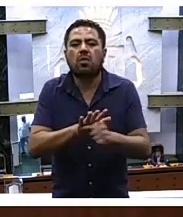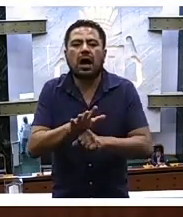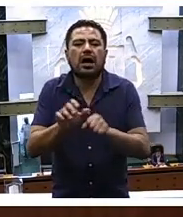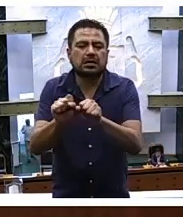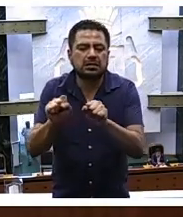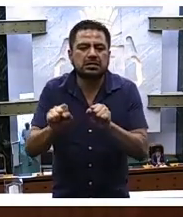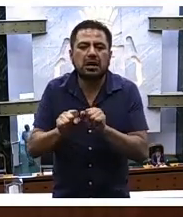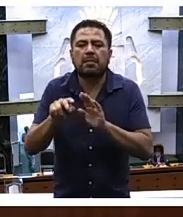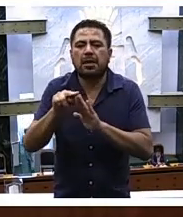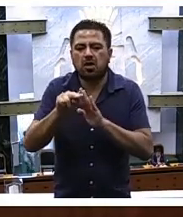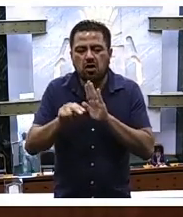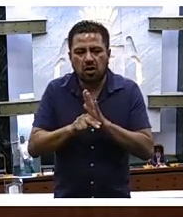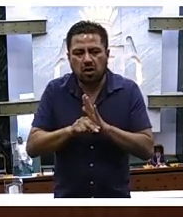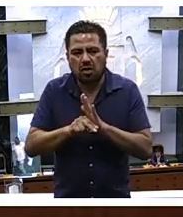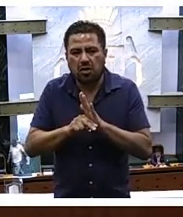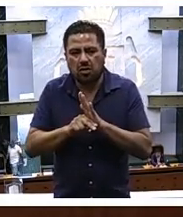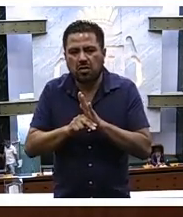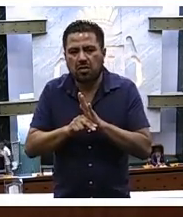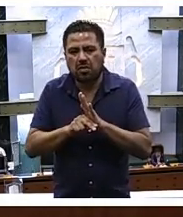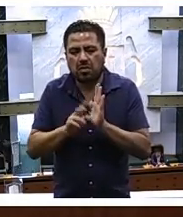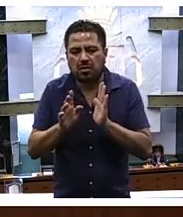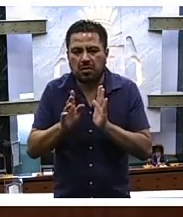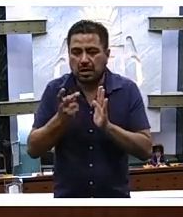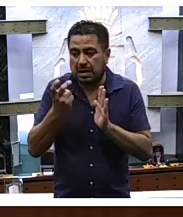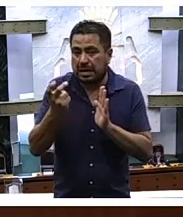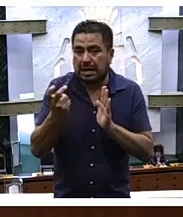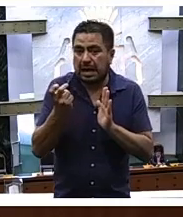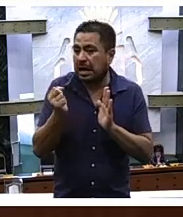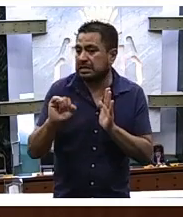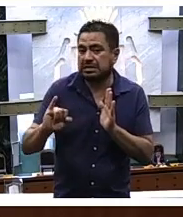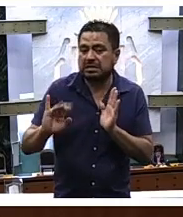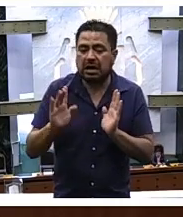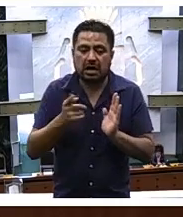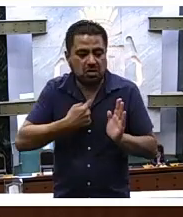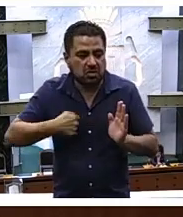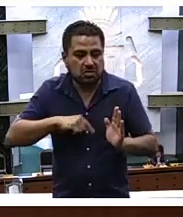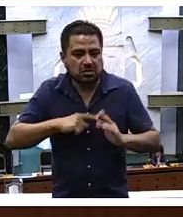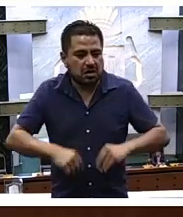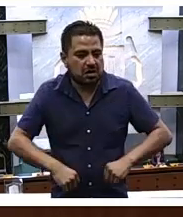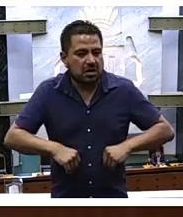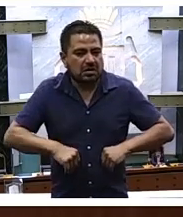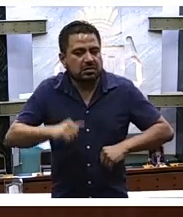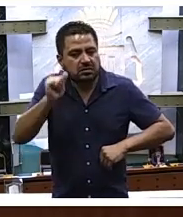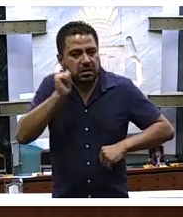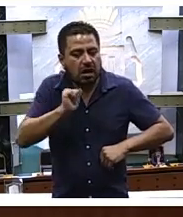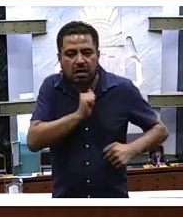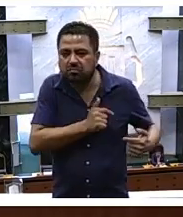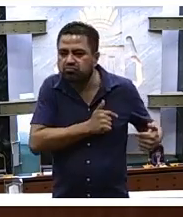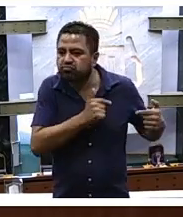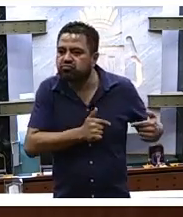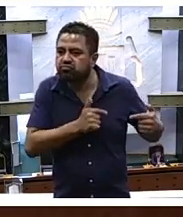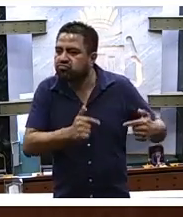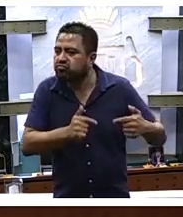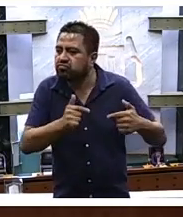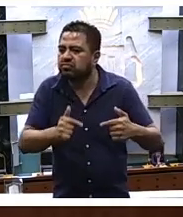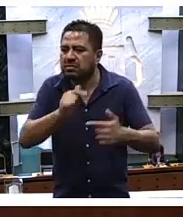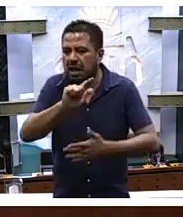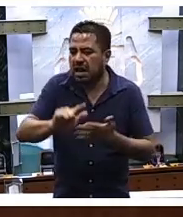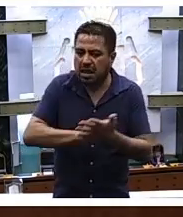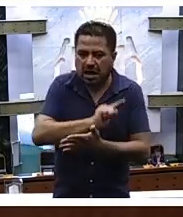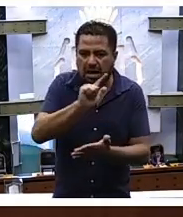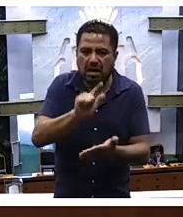sistemas normativos. Justamente esto ha sido la forma en que hemos subsistido de todas las vejaciones que hemos padecido de forma legal,